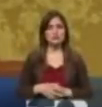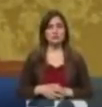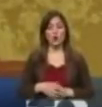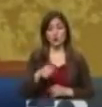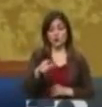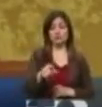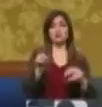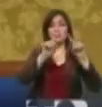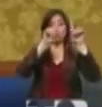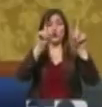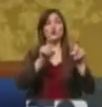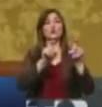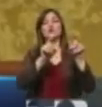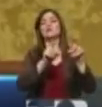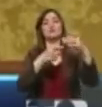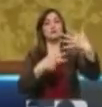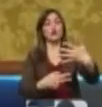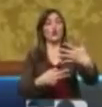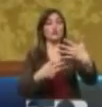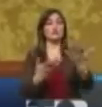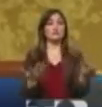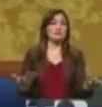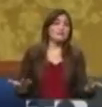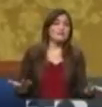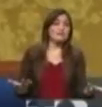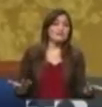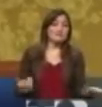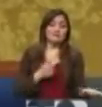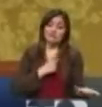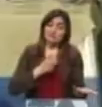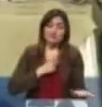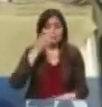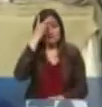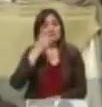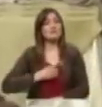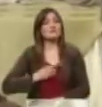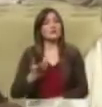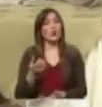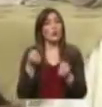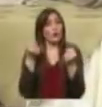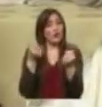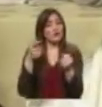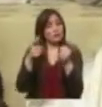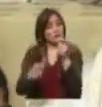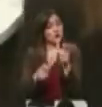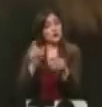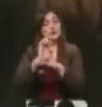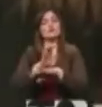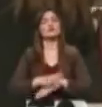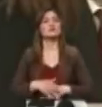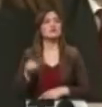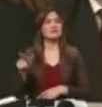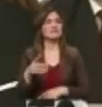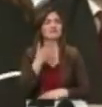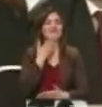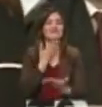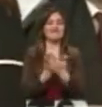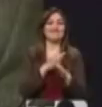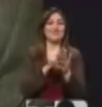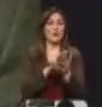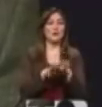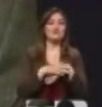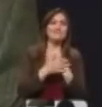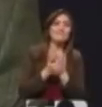través de la consulta, presidente, le está dando y devolviendo ese rol al pueblo. Respaldo que agradeció el presidente Moreno, quien aprovechó